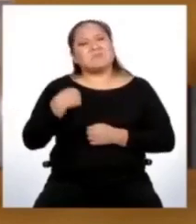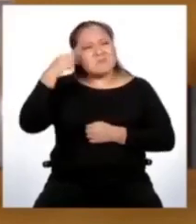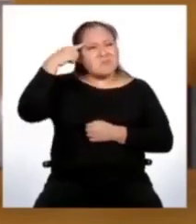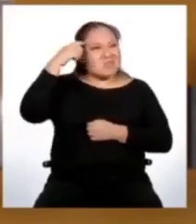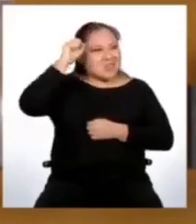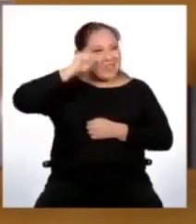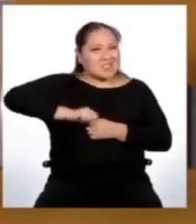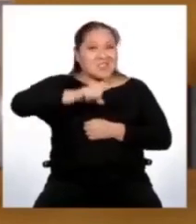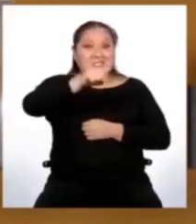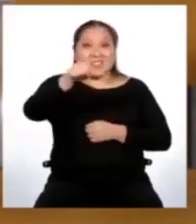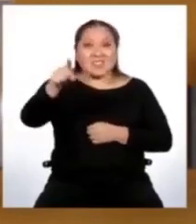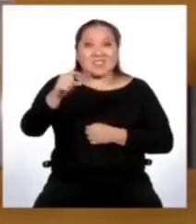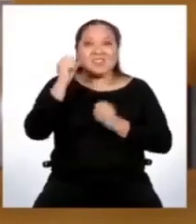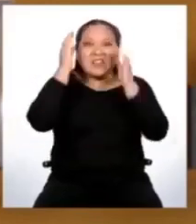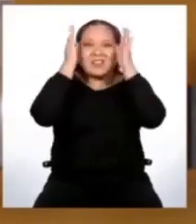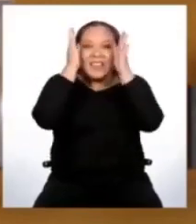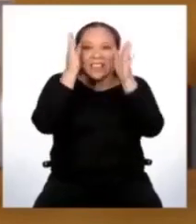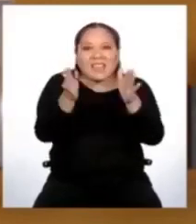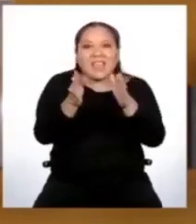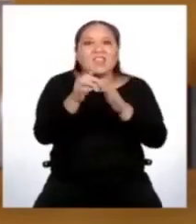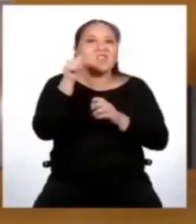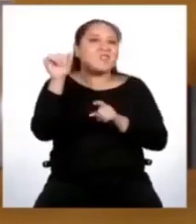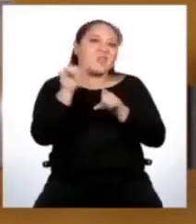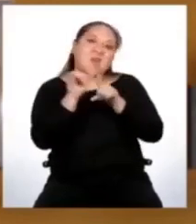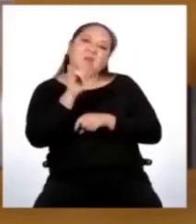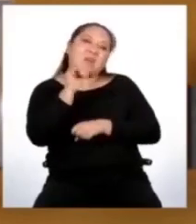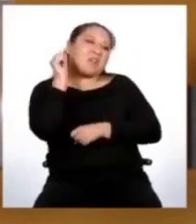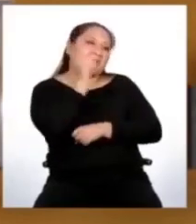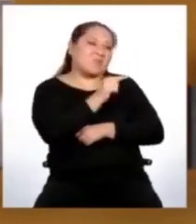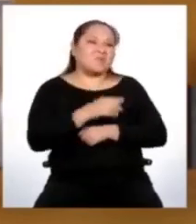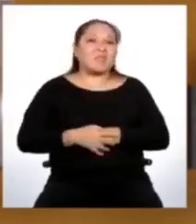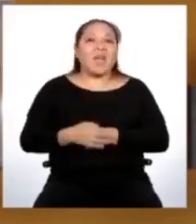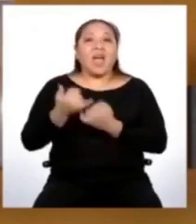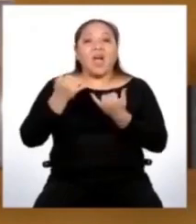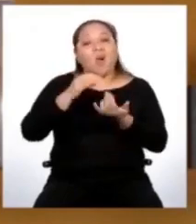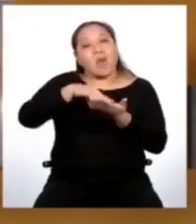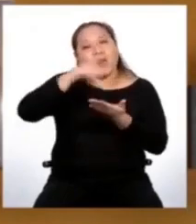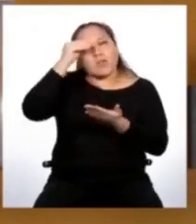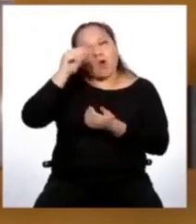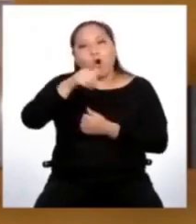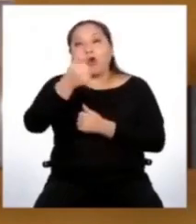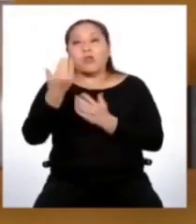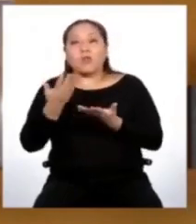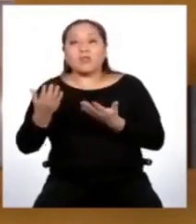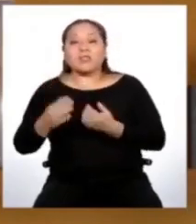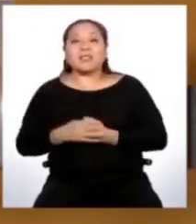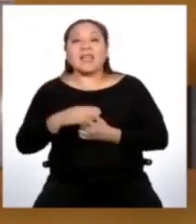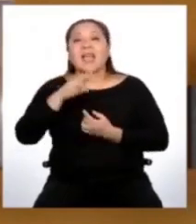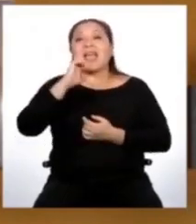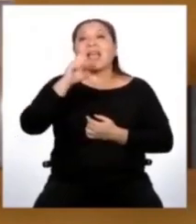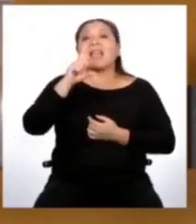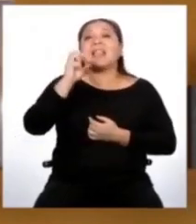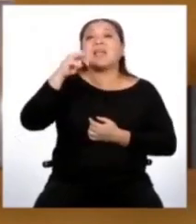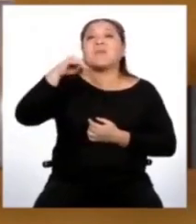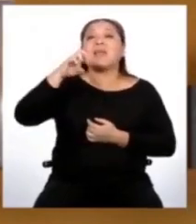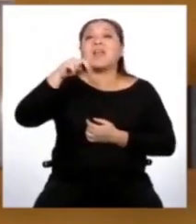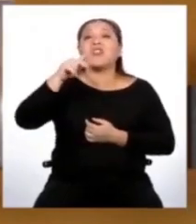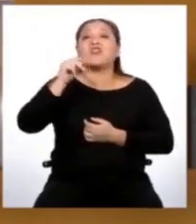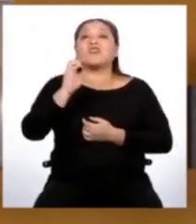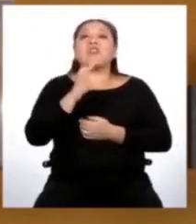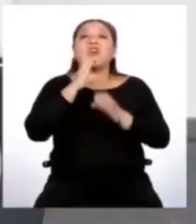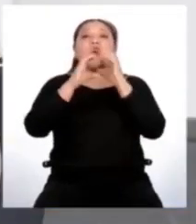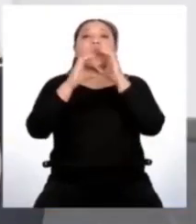Todas y todas han prestado tanta atención como tú. Ahora nos toca aprender algo más. Los elementos que intervienen en la comunicación